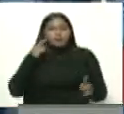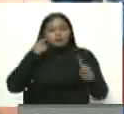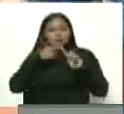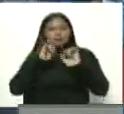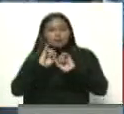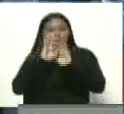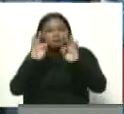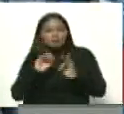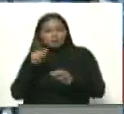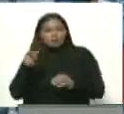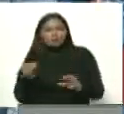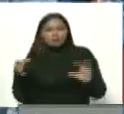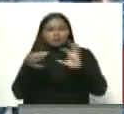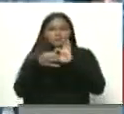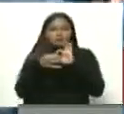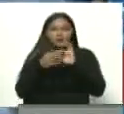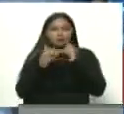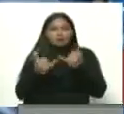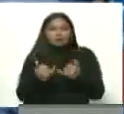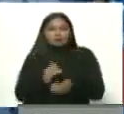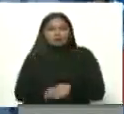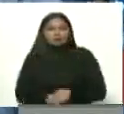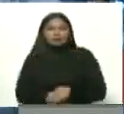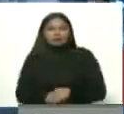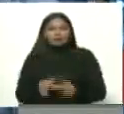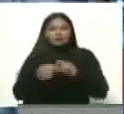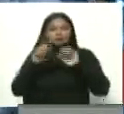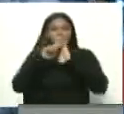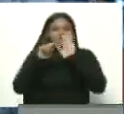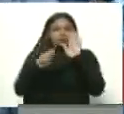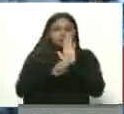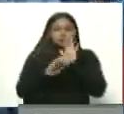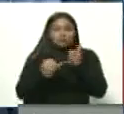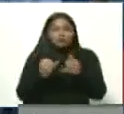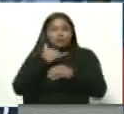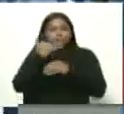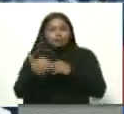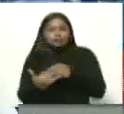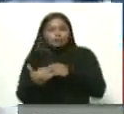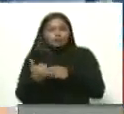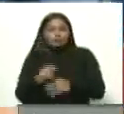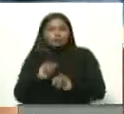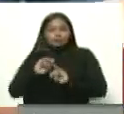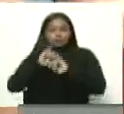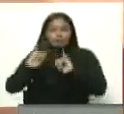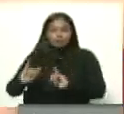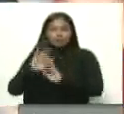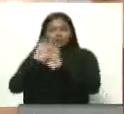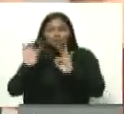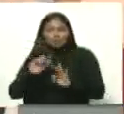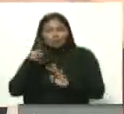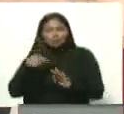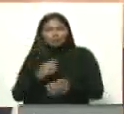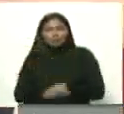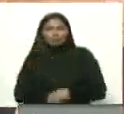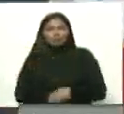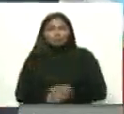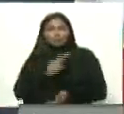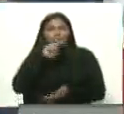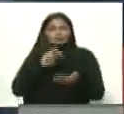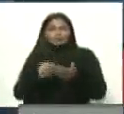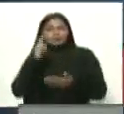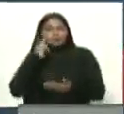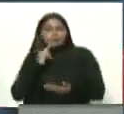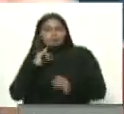porque vincula lo que está en la Constitución, lo que está en el proyecto nacional Simón Bolívar, lo